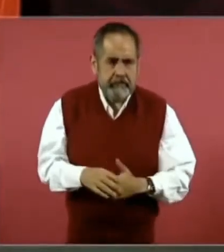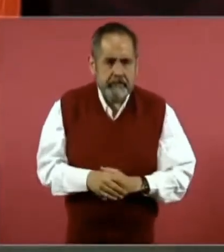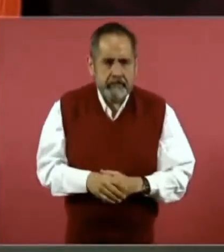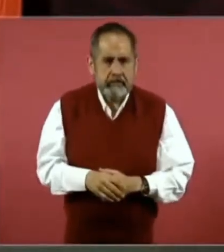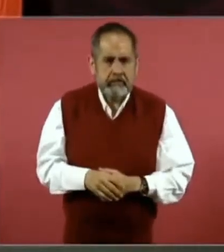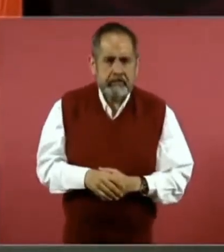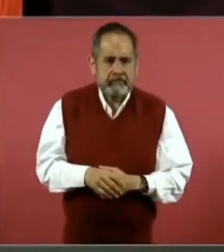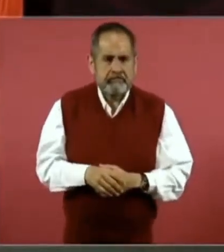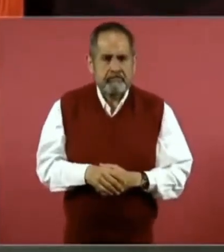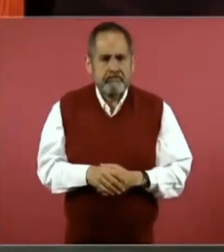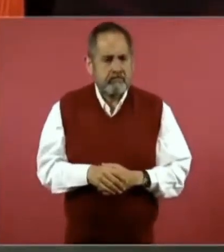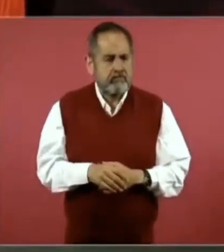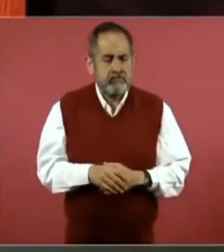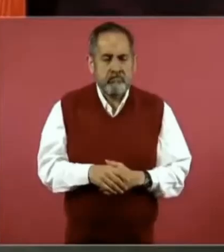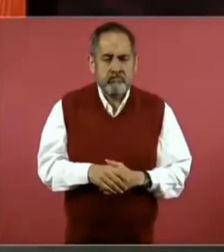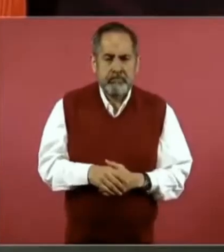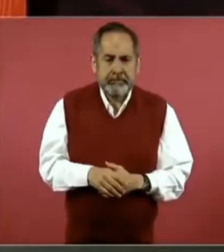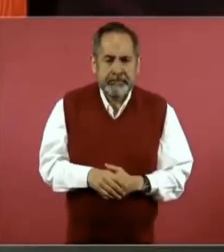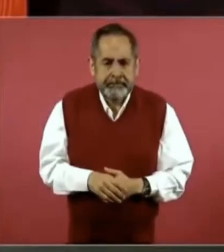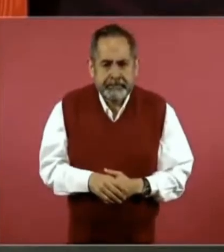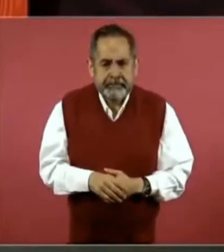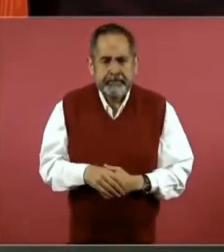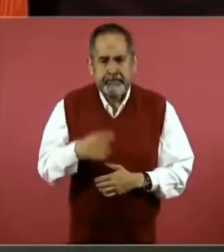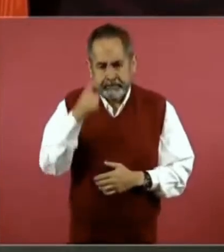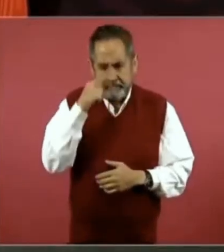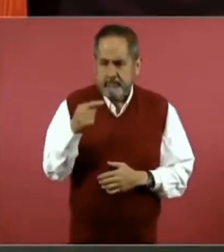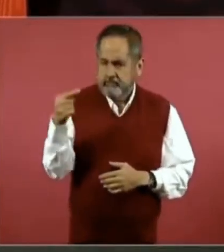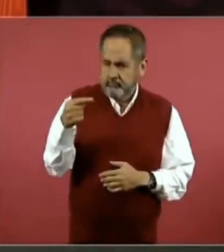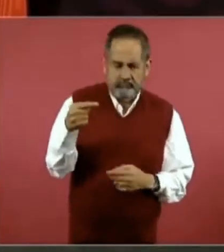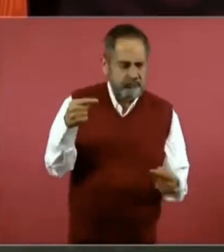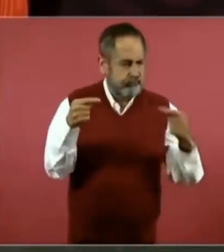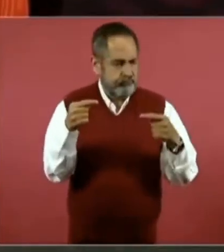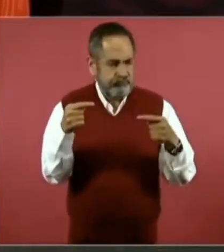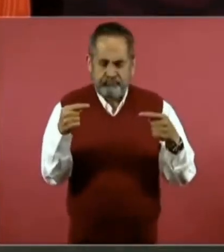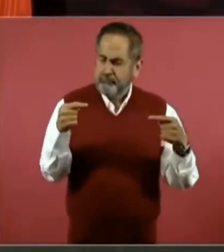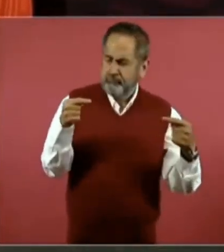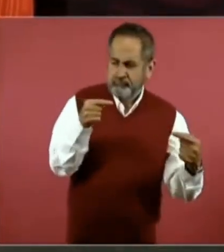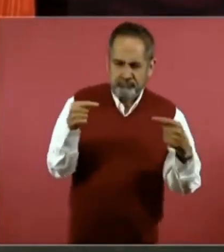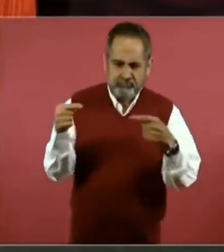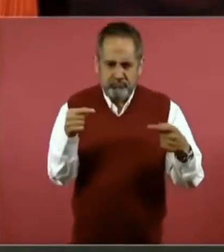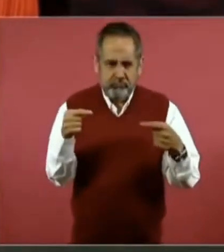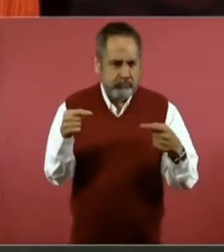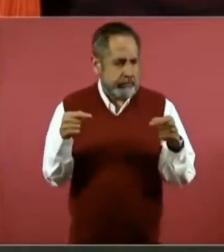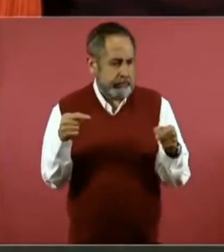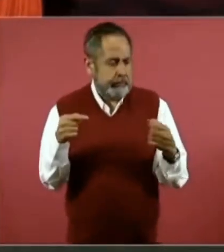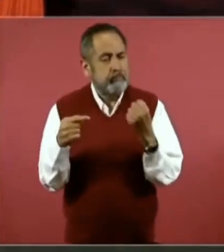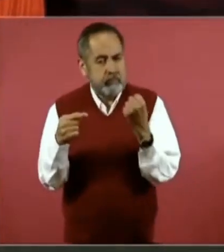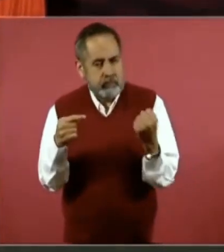y que sea una oposición fuerte.